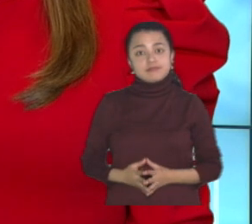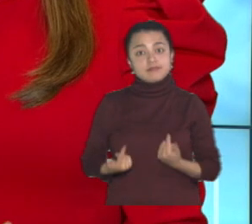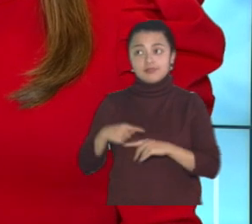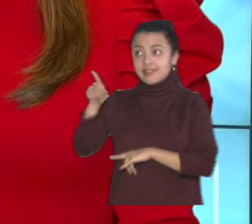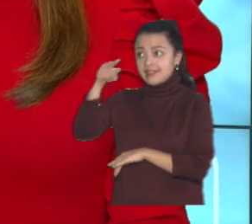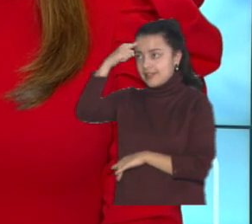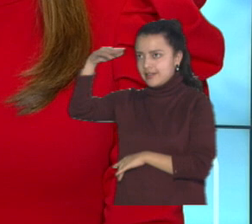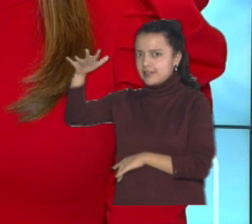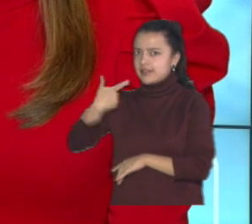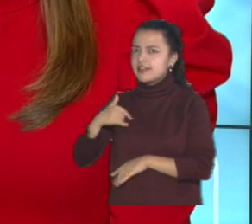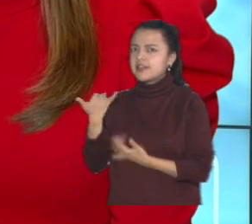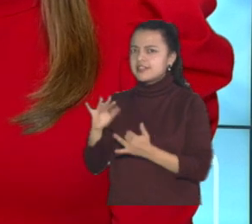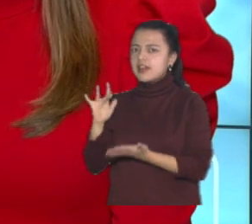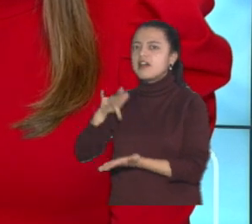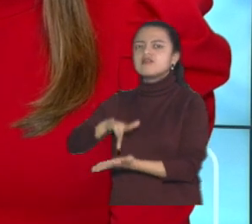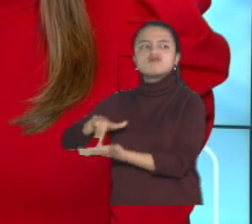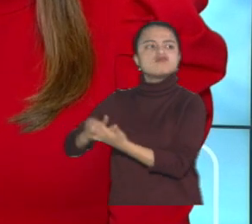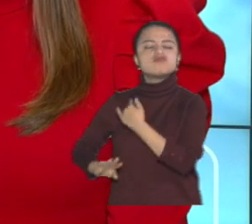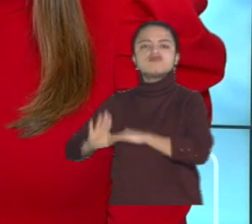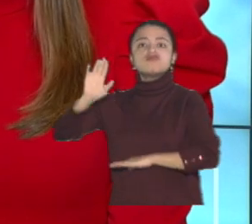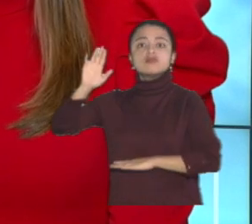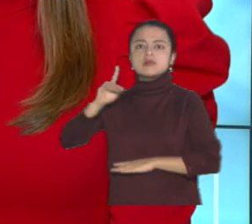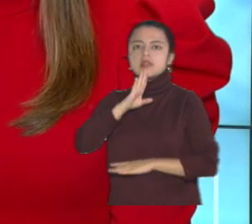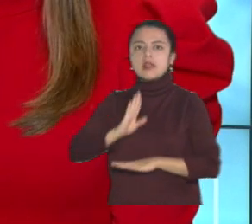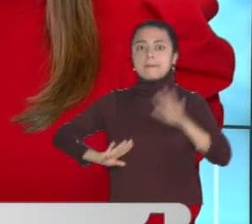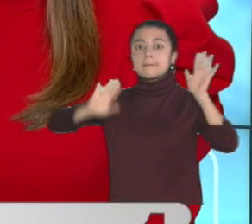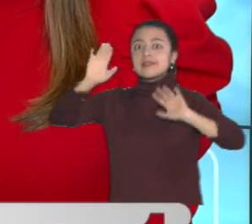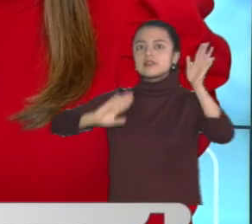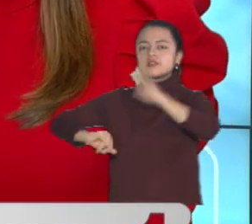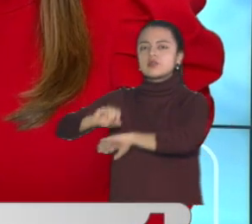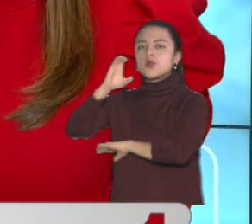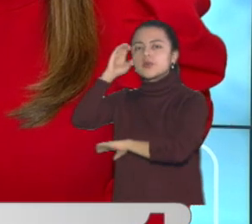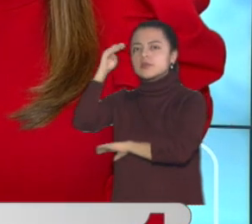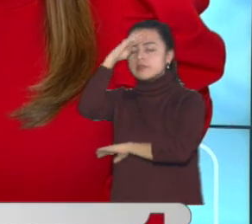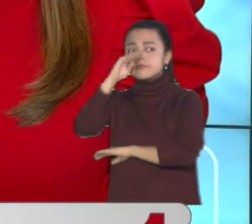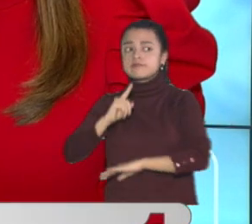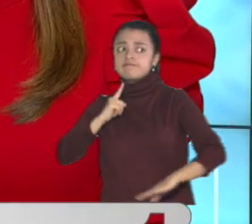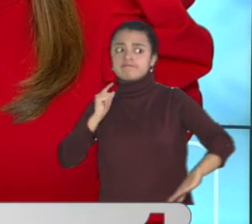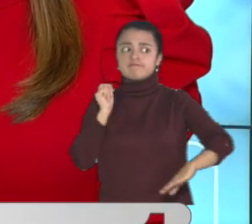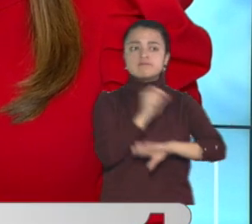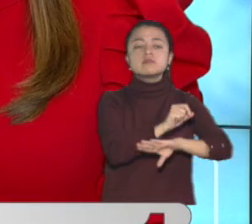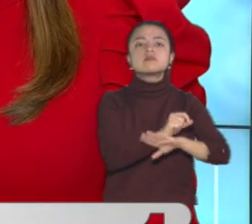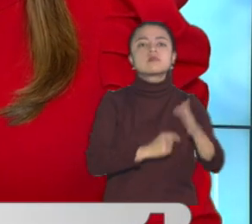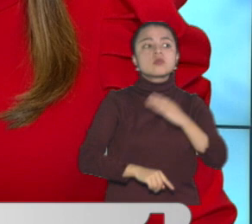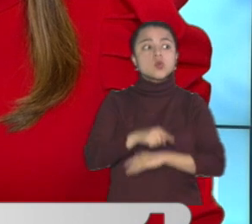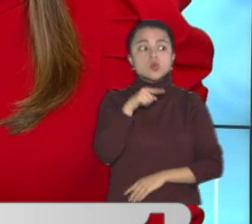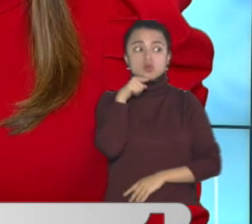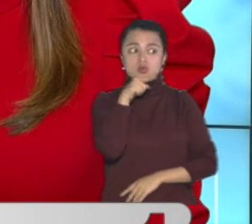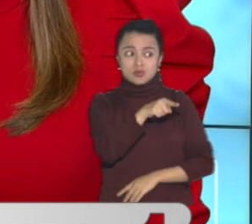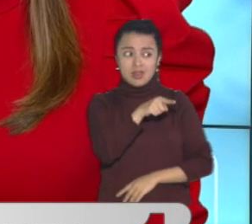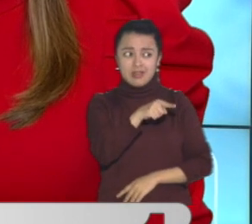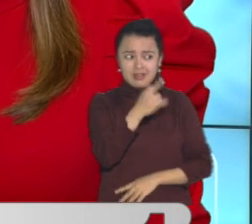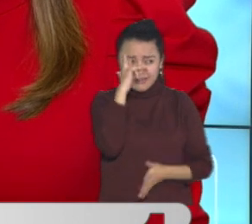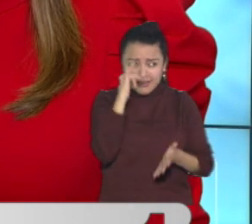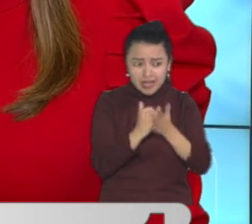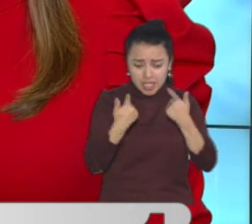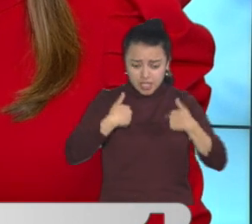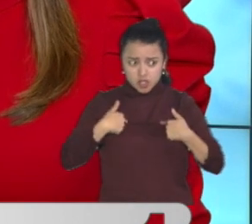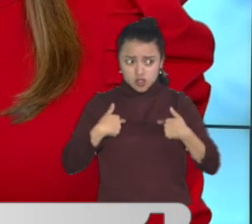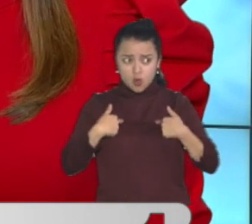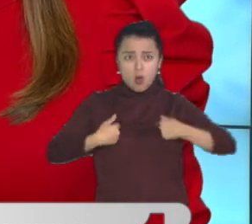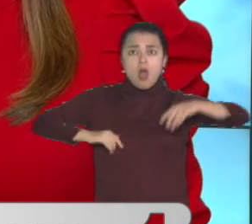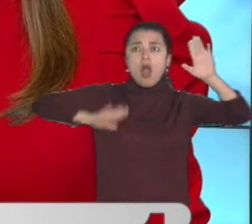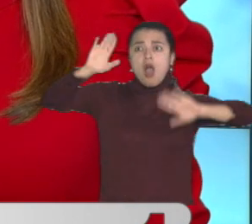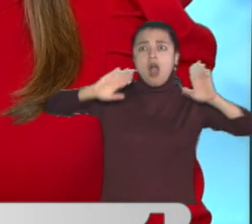Desde Cartagena, el candidato Gustavo Petro le lanzó un duro mensaje a Rodolfo Hernández y le dijo que si estuviera imputado no sería